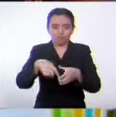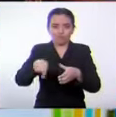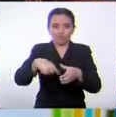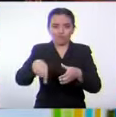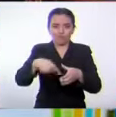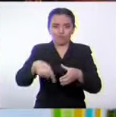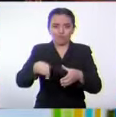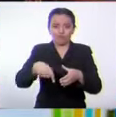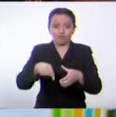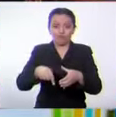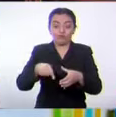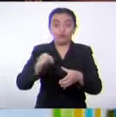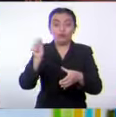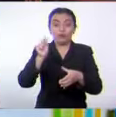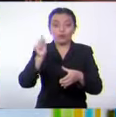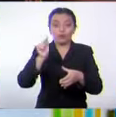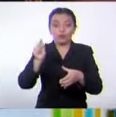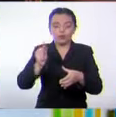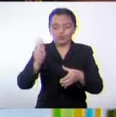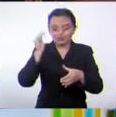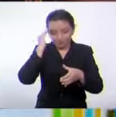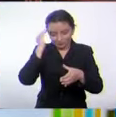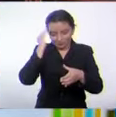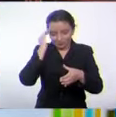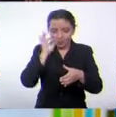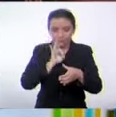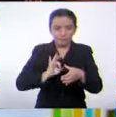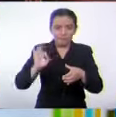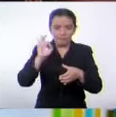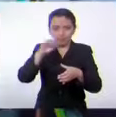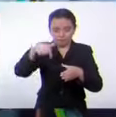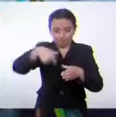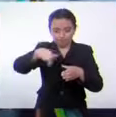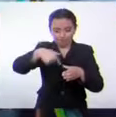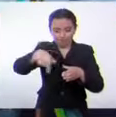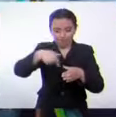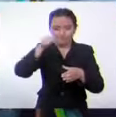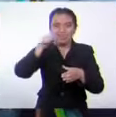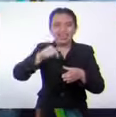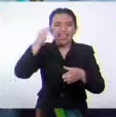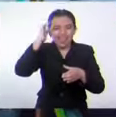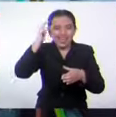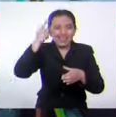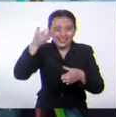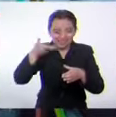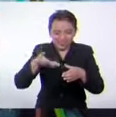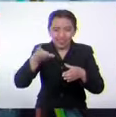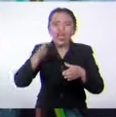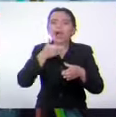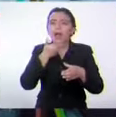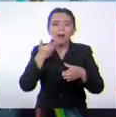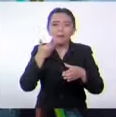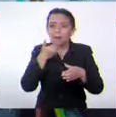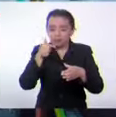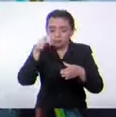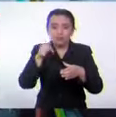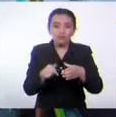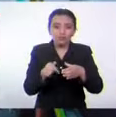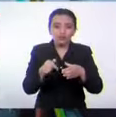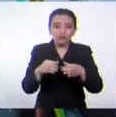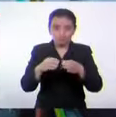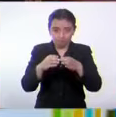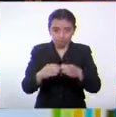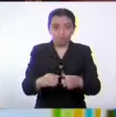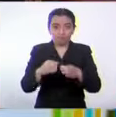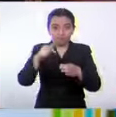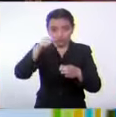permitido conocer mejor los fenómenos que ocurren en el proceso de disolución, lo cual está relacionado con la solubilidad de las